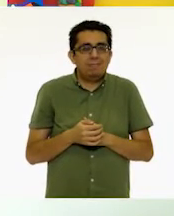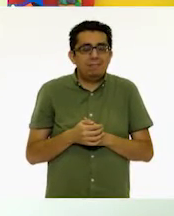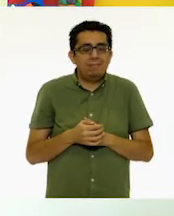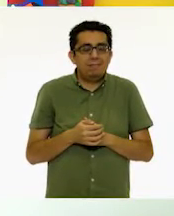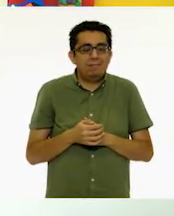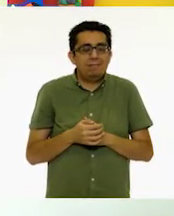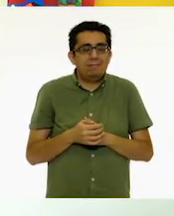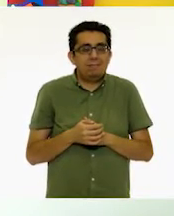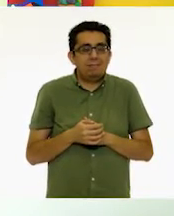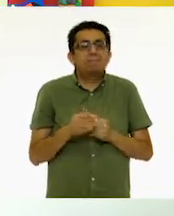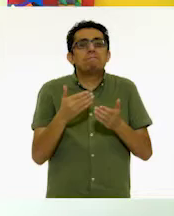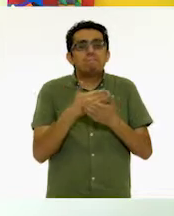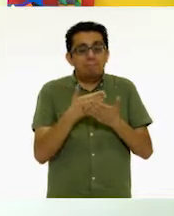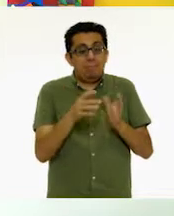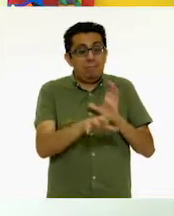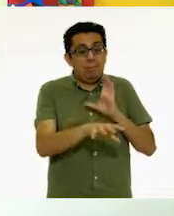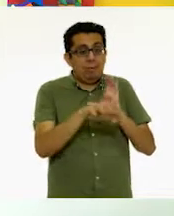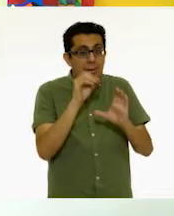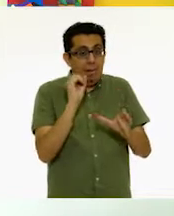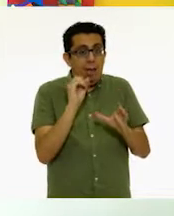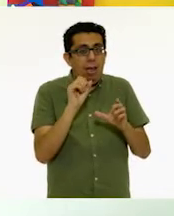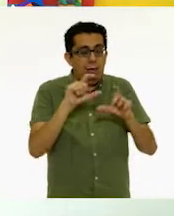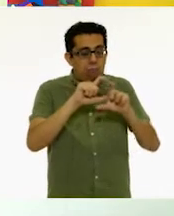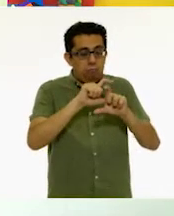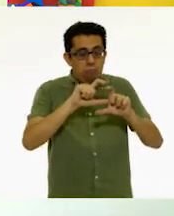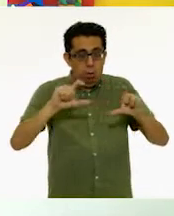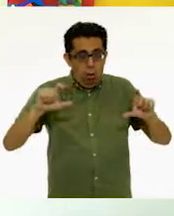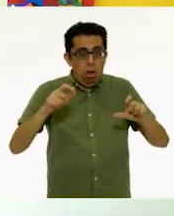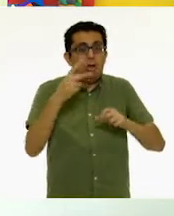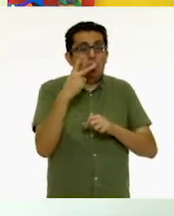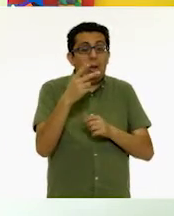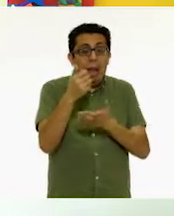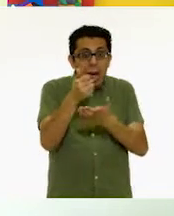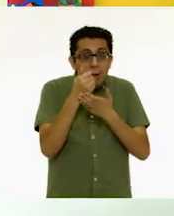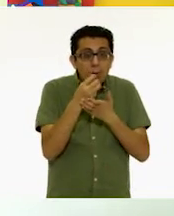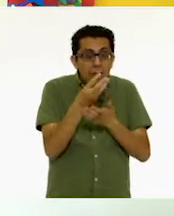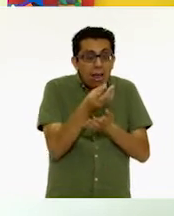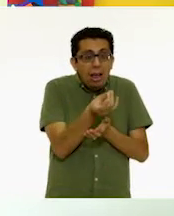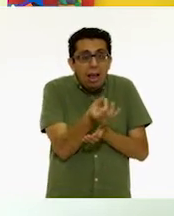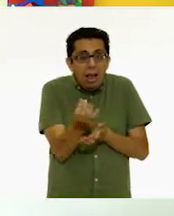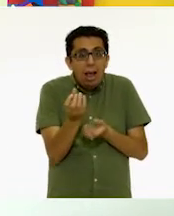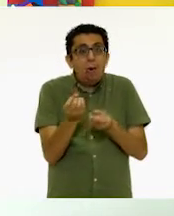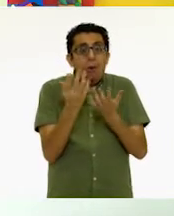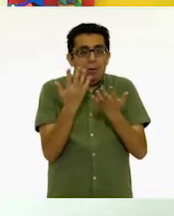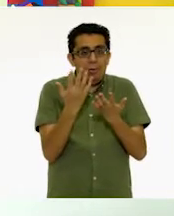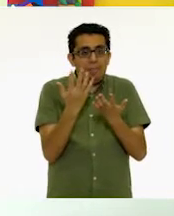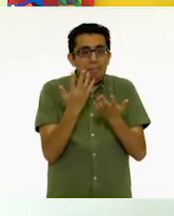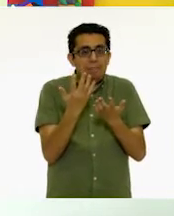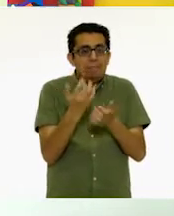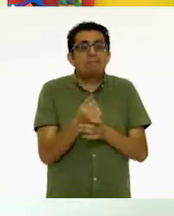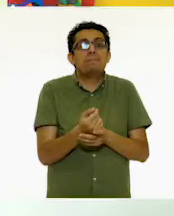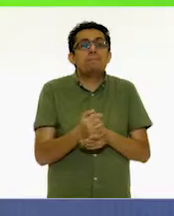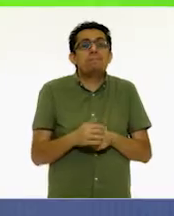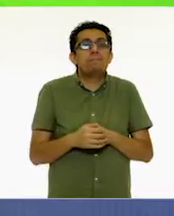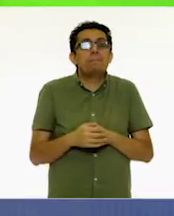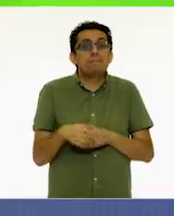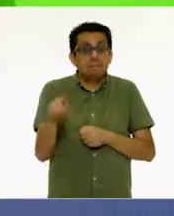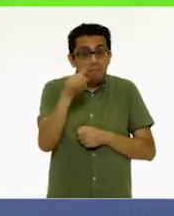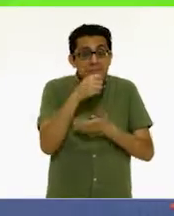Vamos a sacar 2 bloques. ¡Ayúdenme a contar! Y dice...